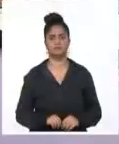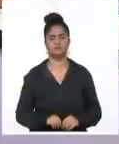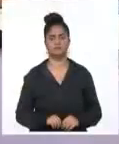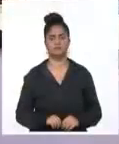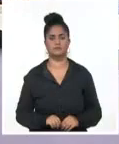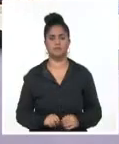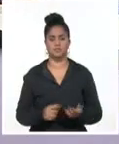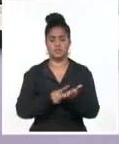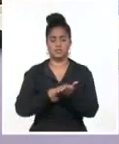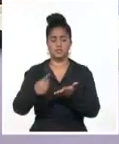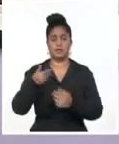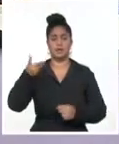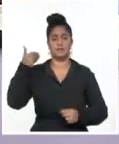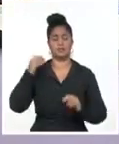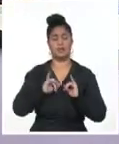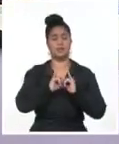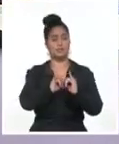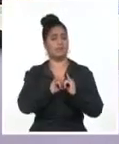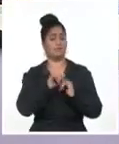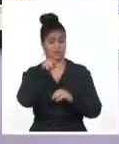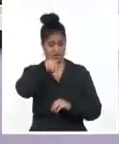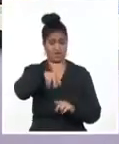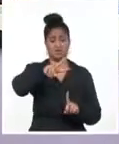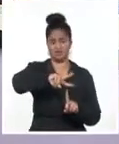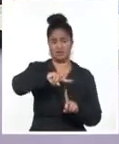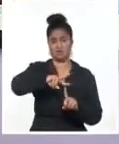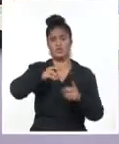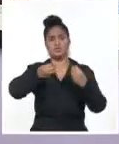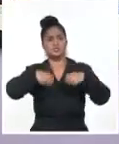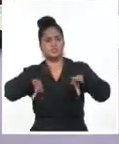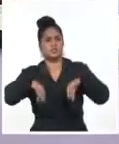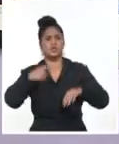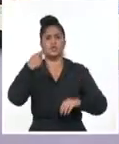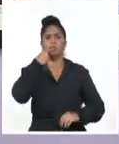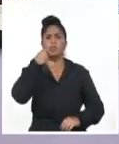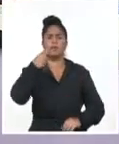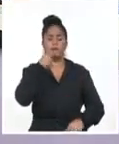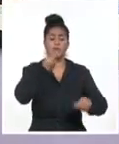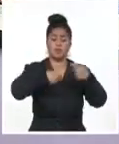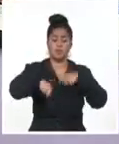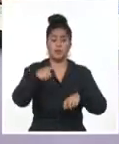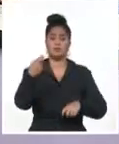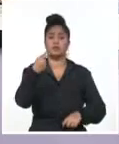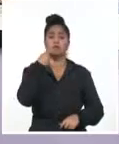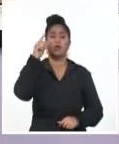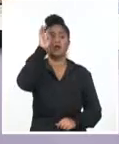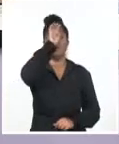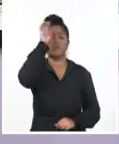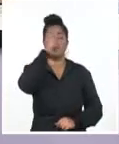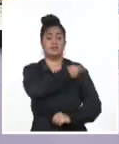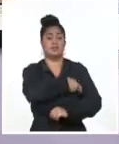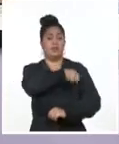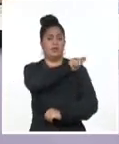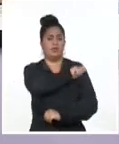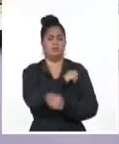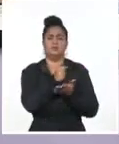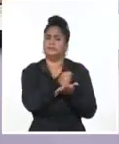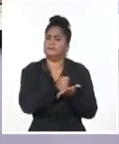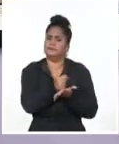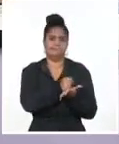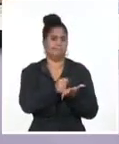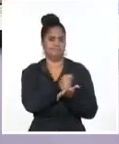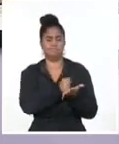La semana pasada, el espacio Comentar Cuba mostró la situación de los medicamentos a partir de las tensiones que se han generado en la industria con el arribo de las